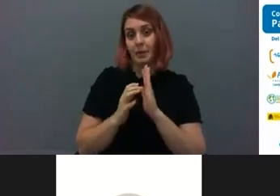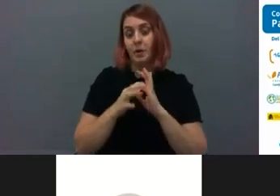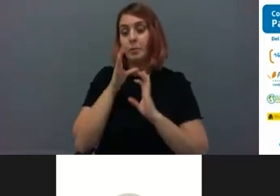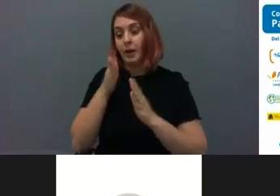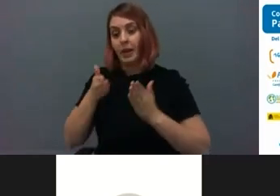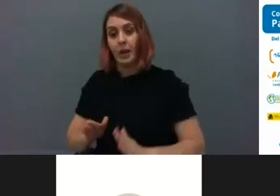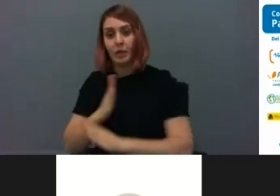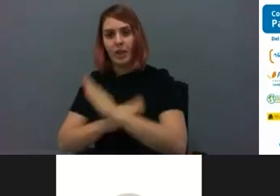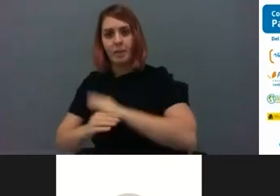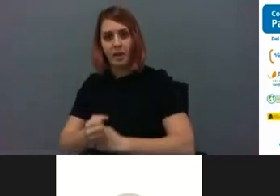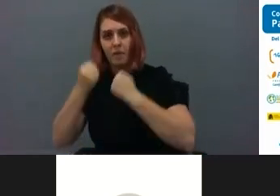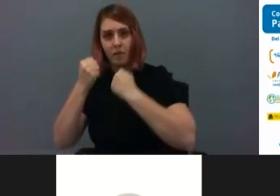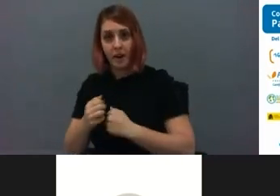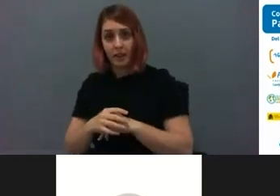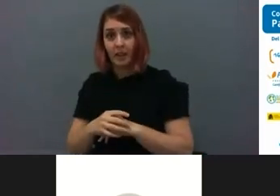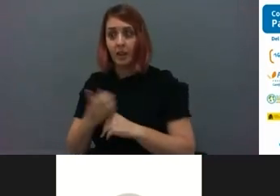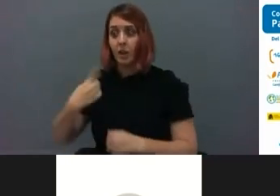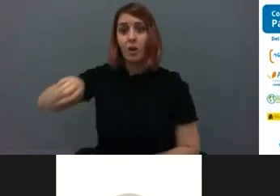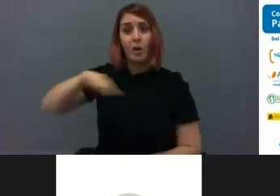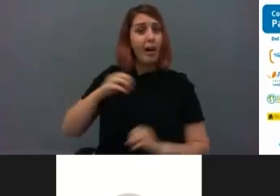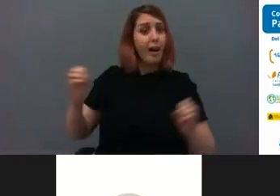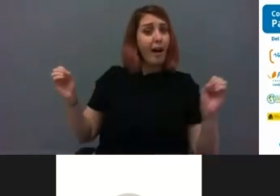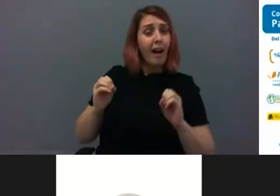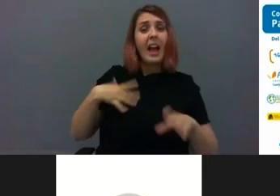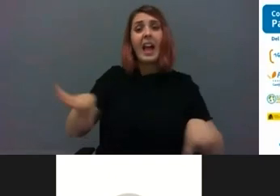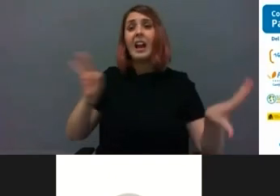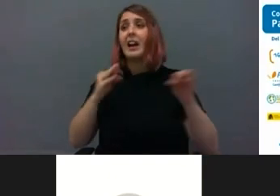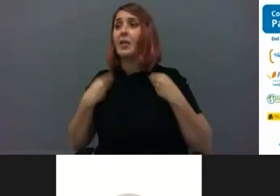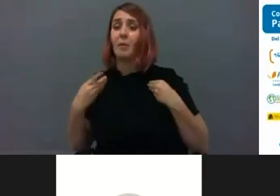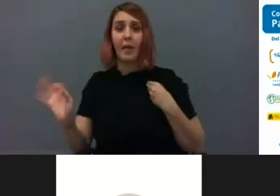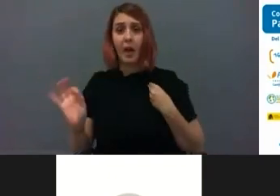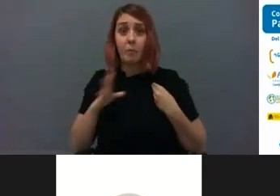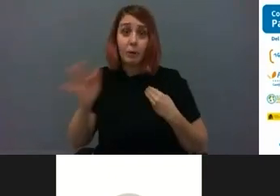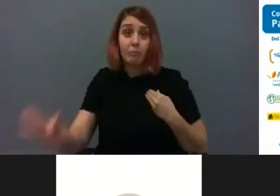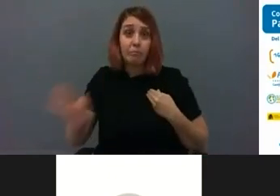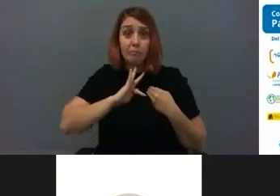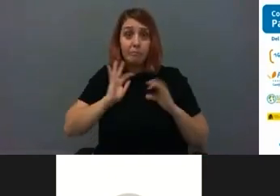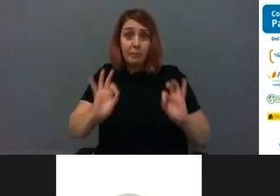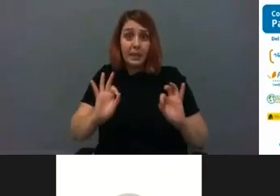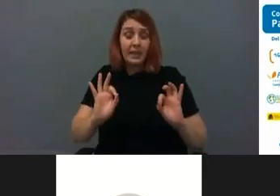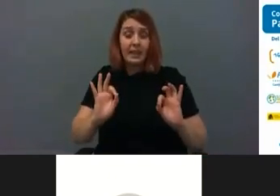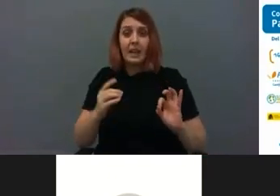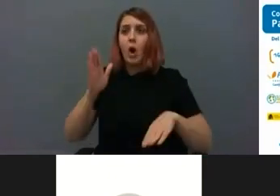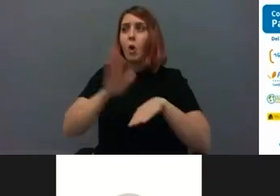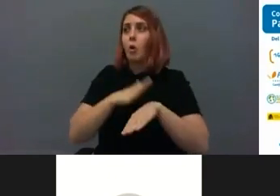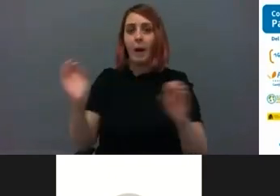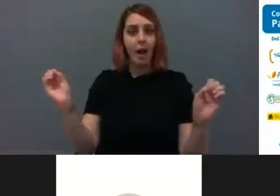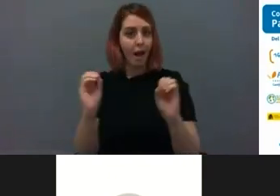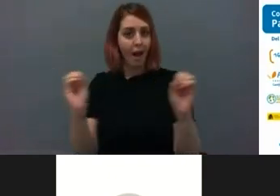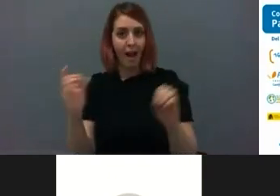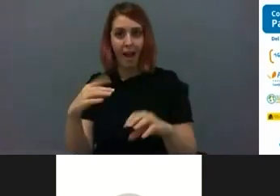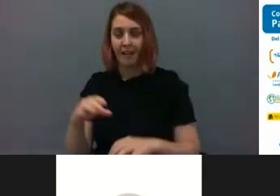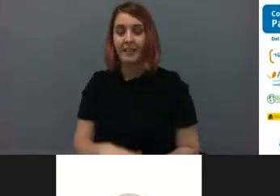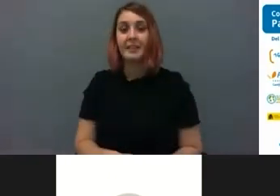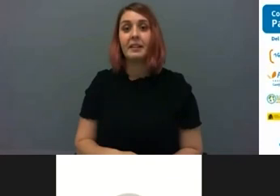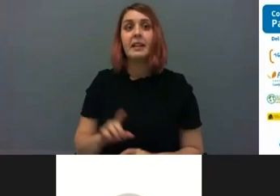gran discapacidad. Ninguno de nosotros ha elegido tener esta vida, pero es la que nos ha tocado vivir. Nadie es culpable de estas circunstancias,